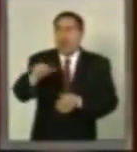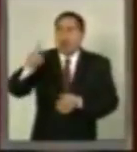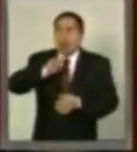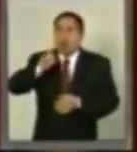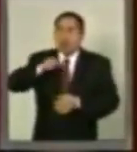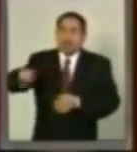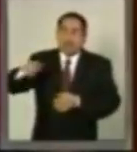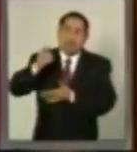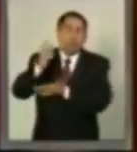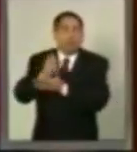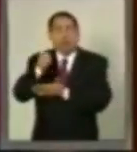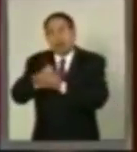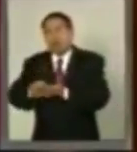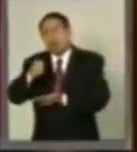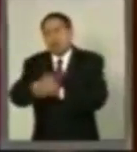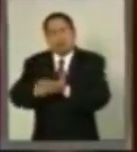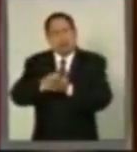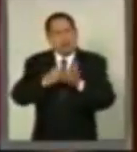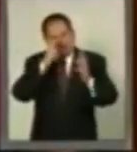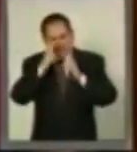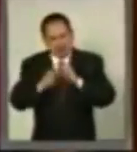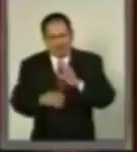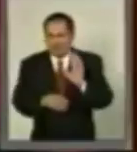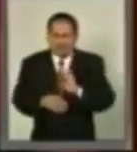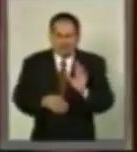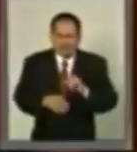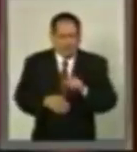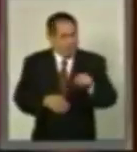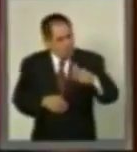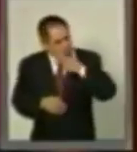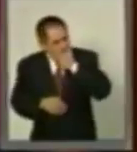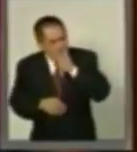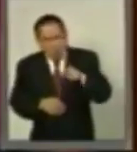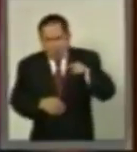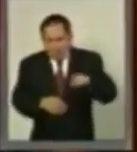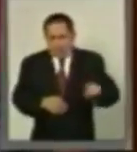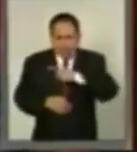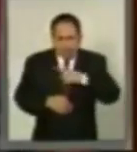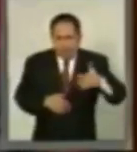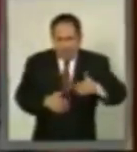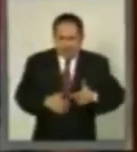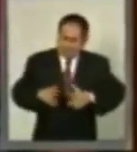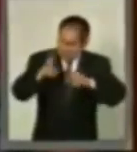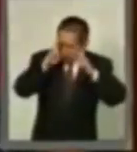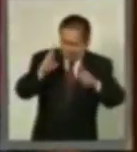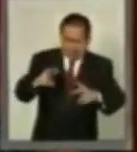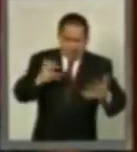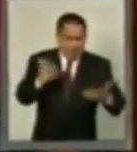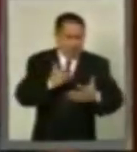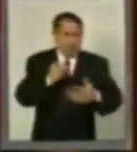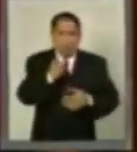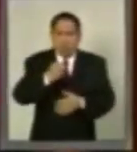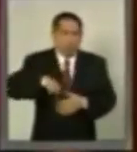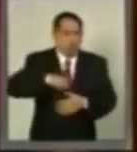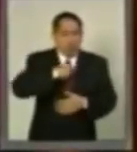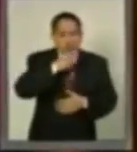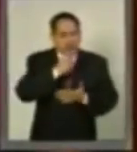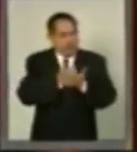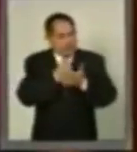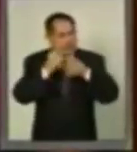mujeres. Y el factor fundamental es en los hombres. Pero hemos impulsado diferentes campañas.